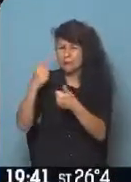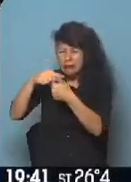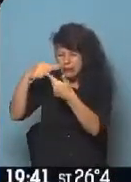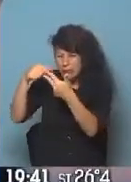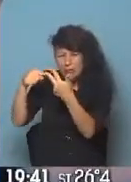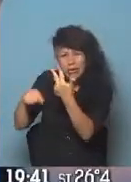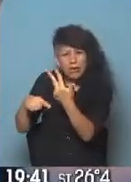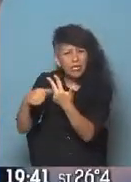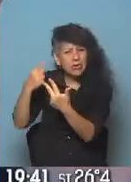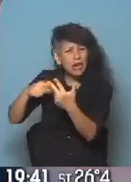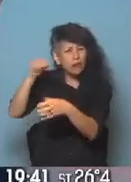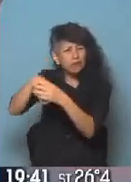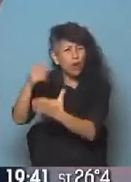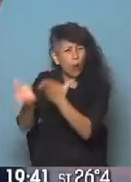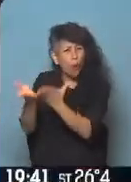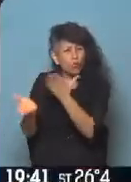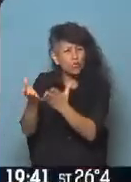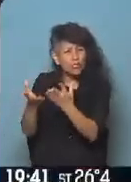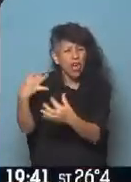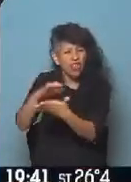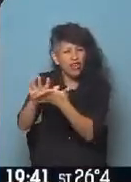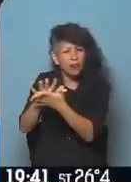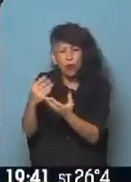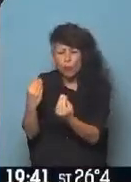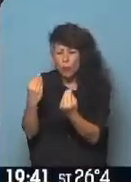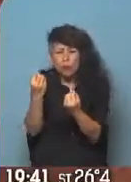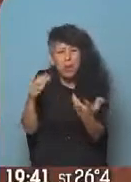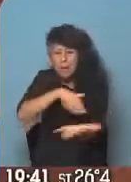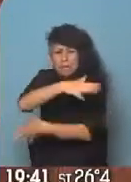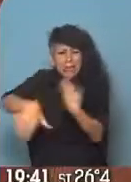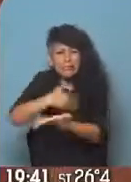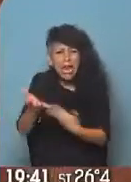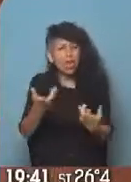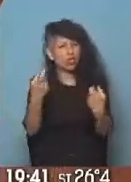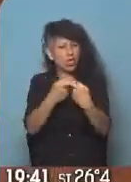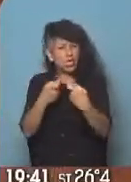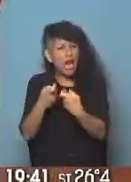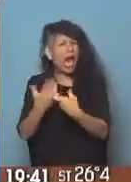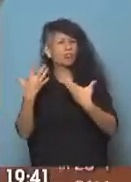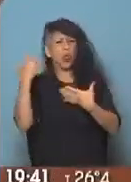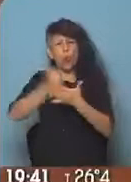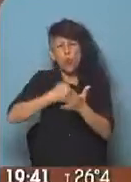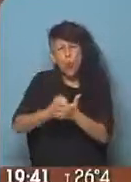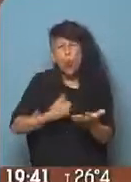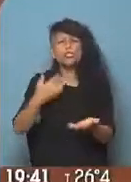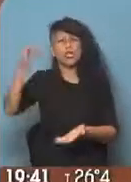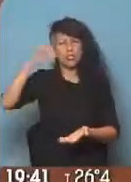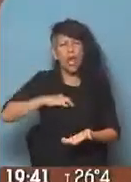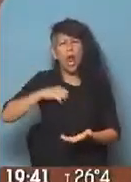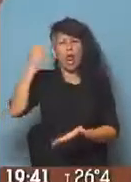causas cuál es el cometiendo porque se mezcla la lucha sindical por un mejor salario